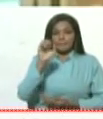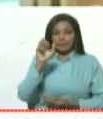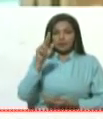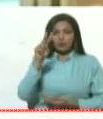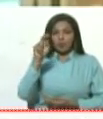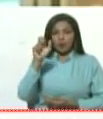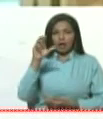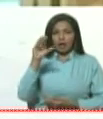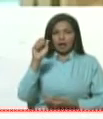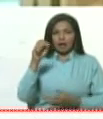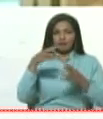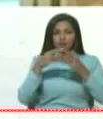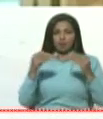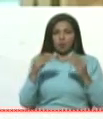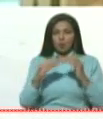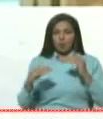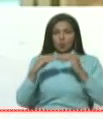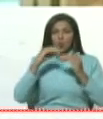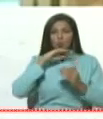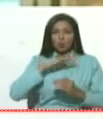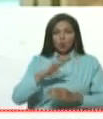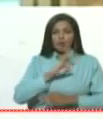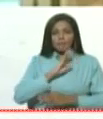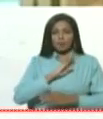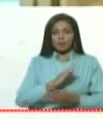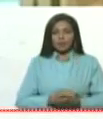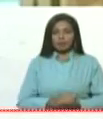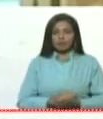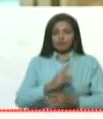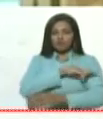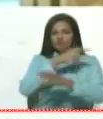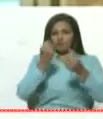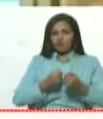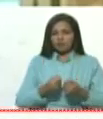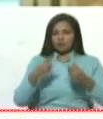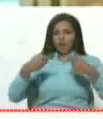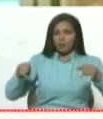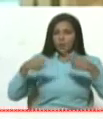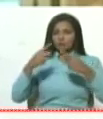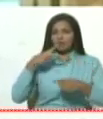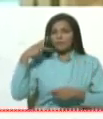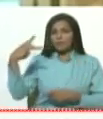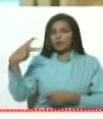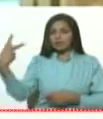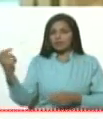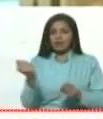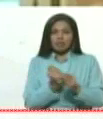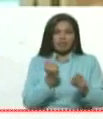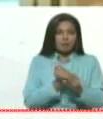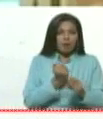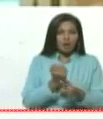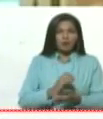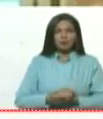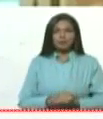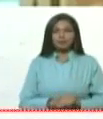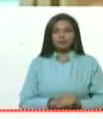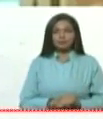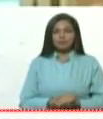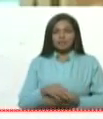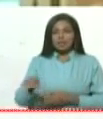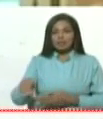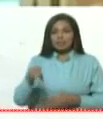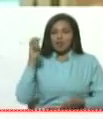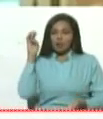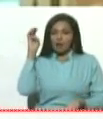Viruaca, con toda su carga histórica y toda su fuerza de música, poesía, trabajo. En el estado